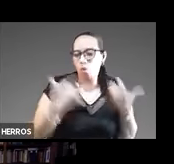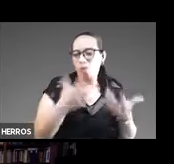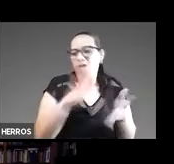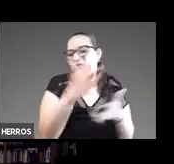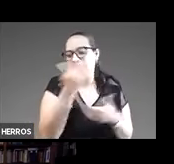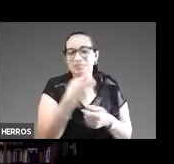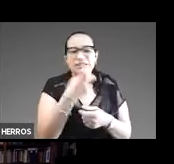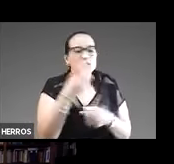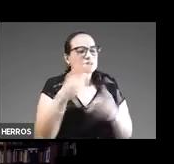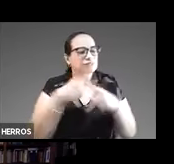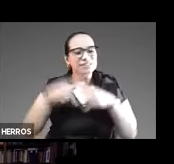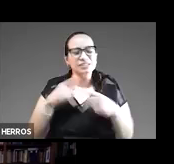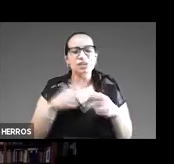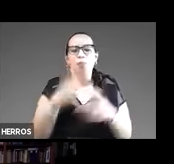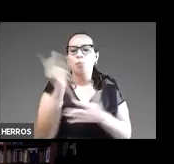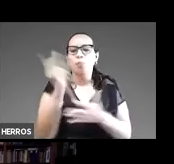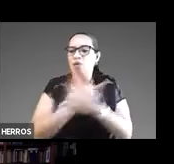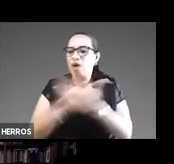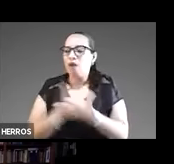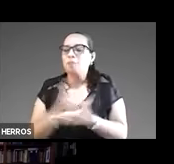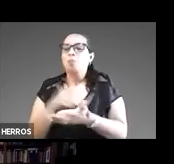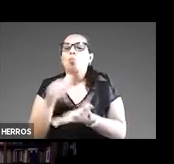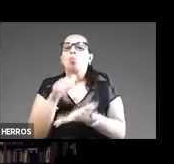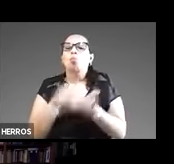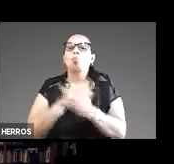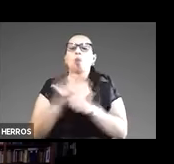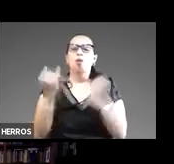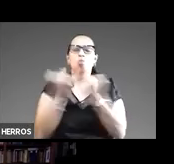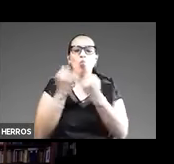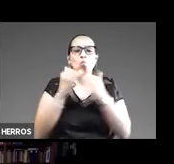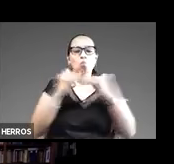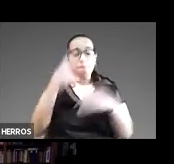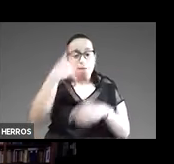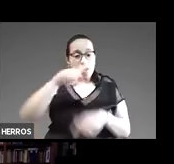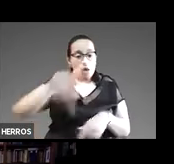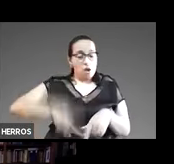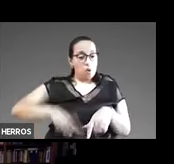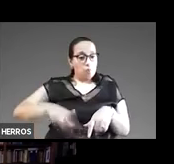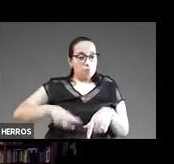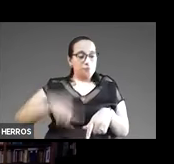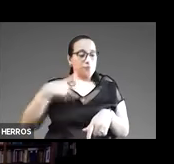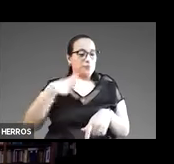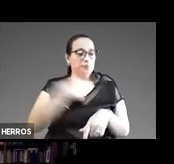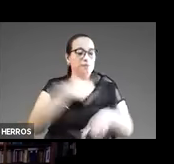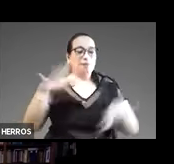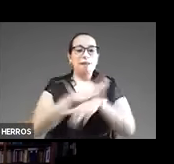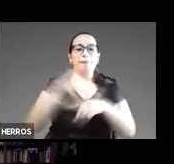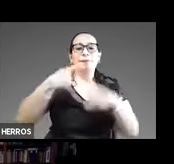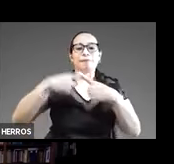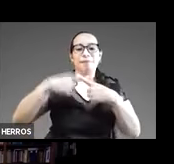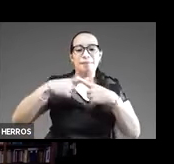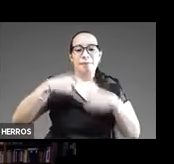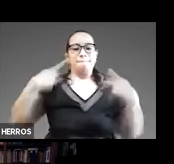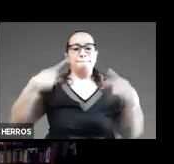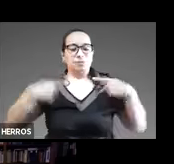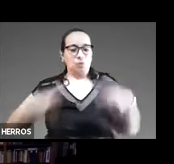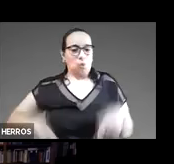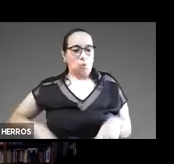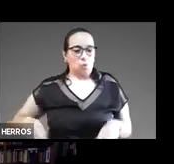un punto en común, que para que haya gobernanza, el que tiene que cambiar es el gobierno. Y ese es el